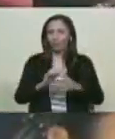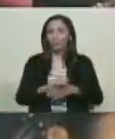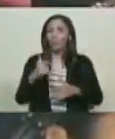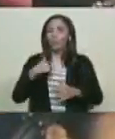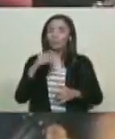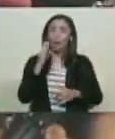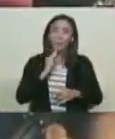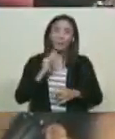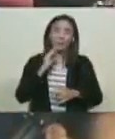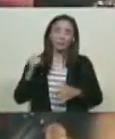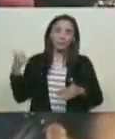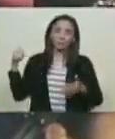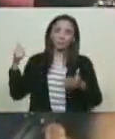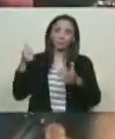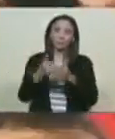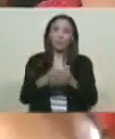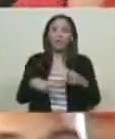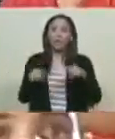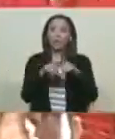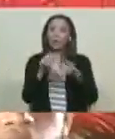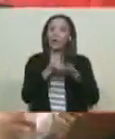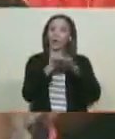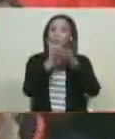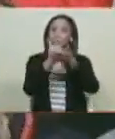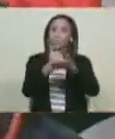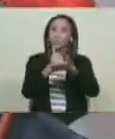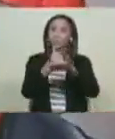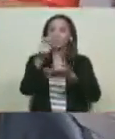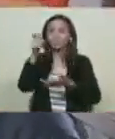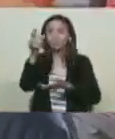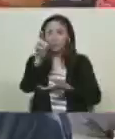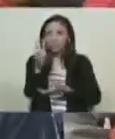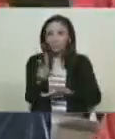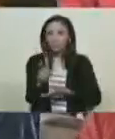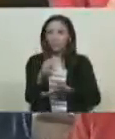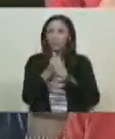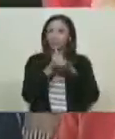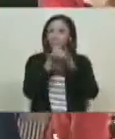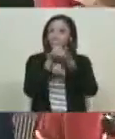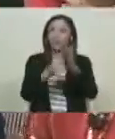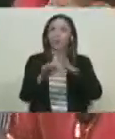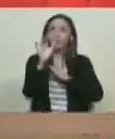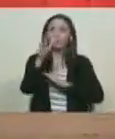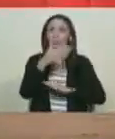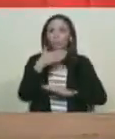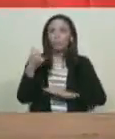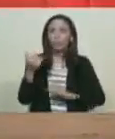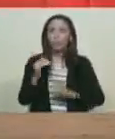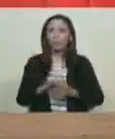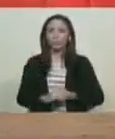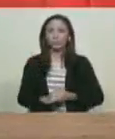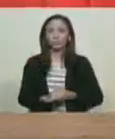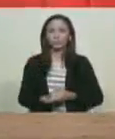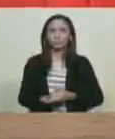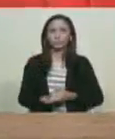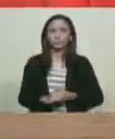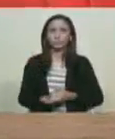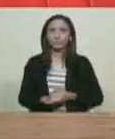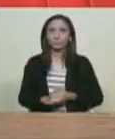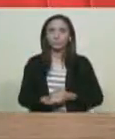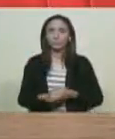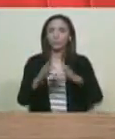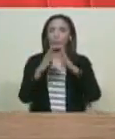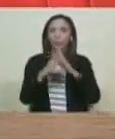experiencia al servicio del pueblo de Venezuela para construir el futuro que le toca dignamente a las